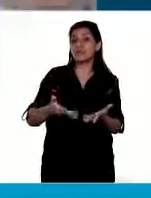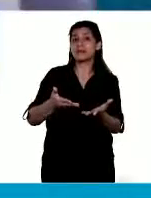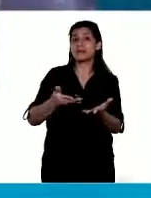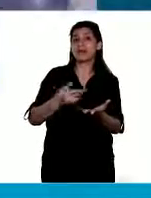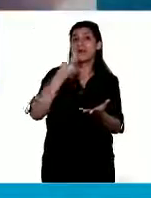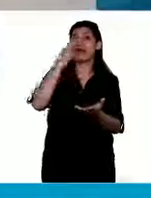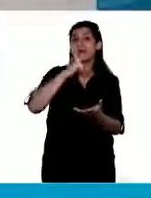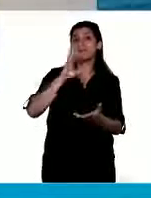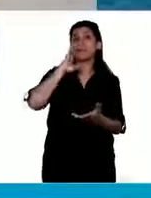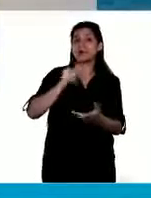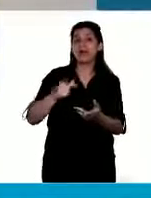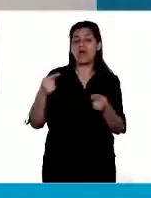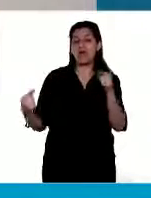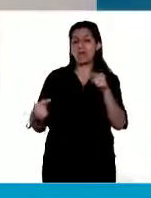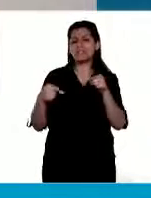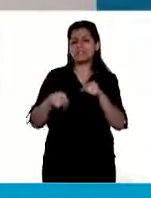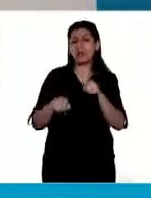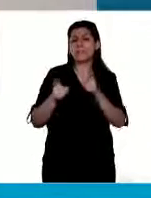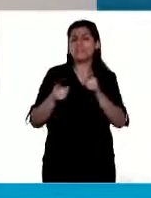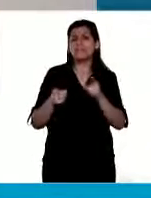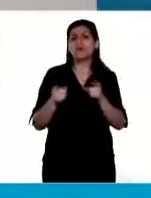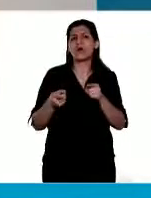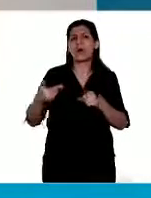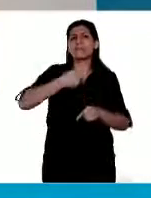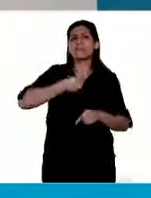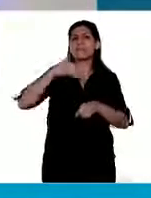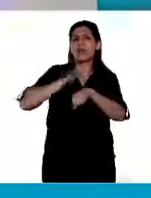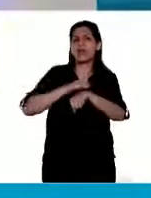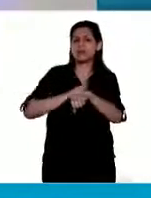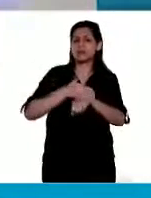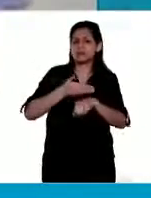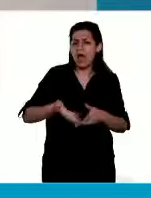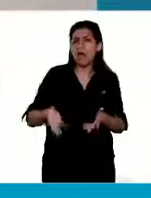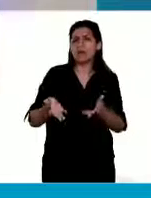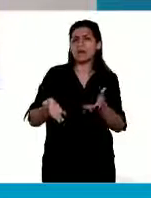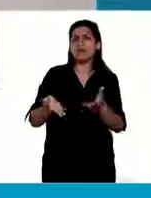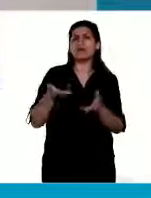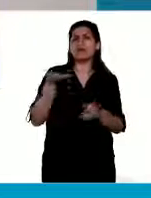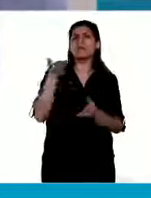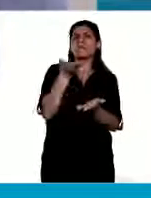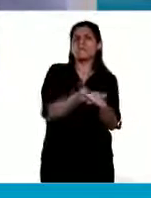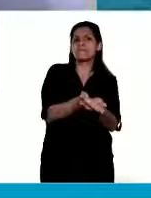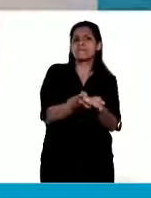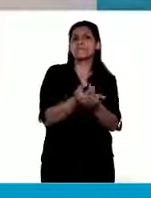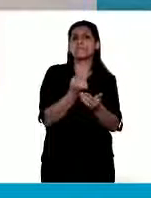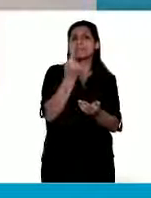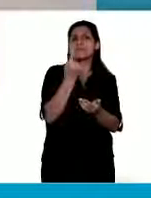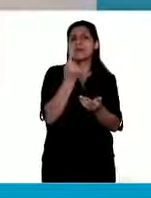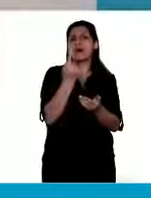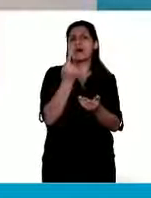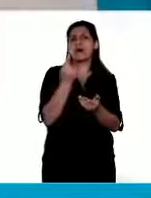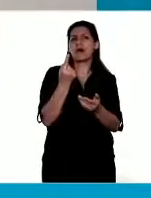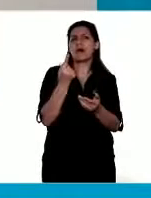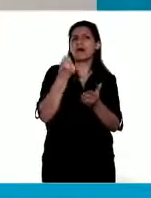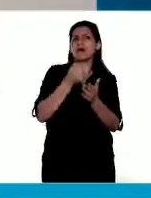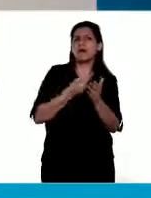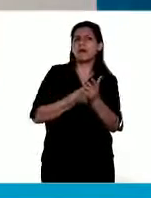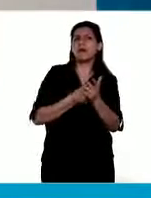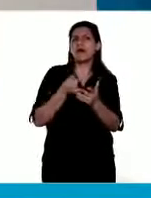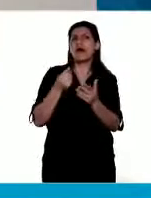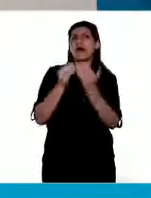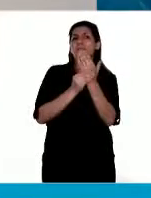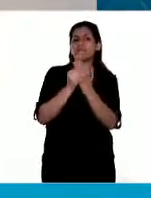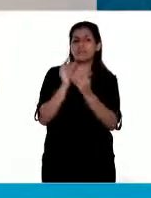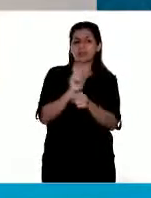Esa oposición que hoy nos pide que seamos responsables presentó el primer pedido de interpelación de muchos a nuestro ministro de